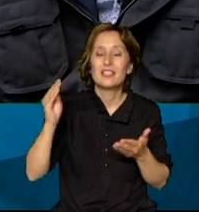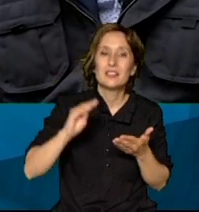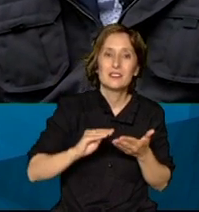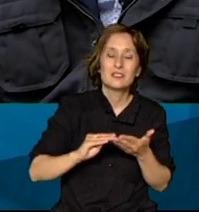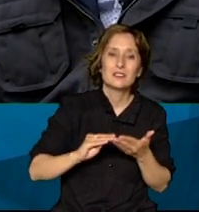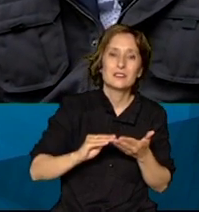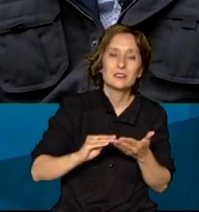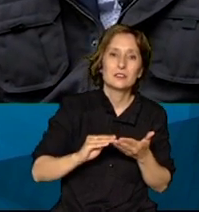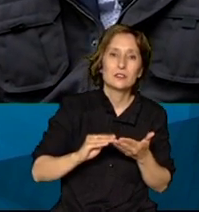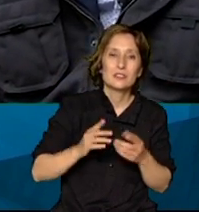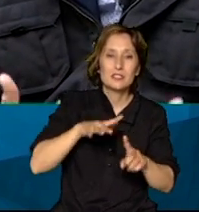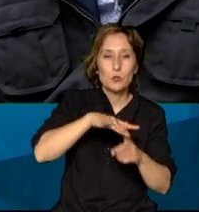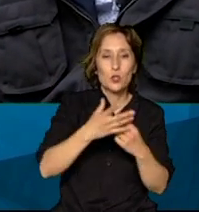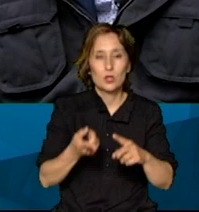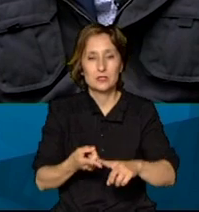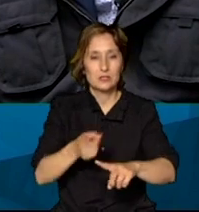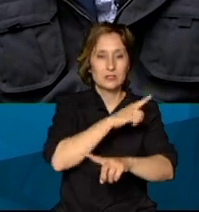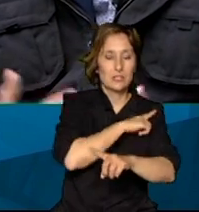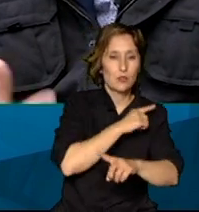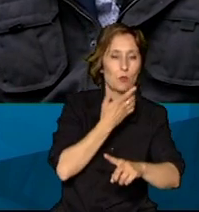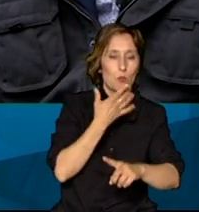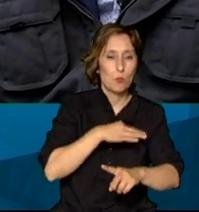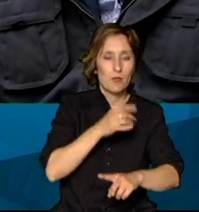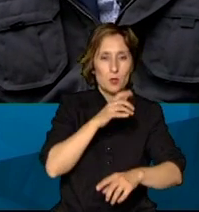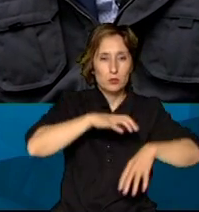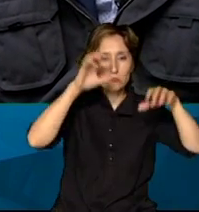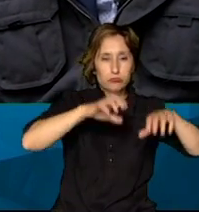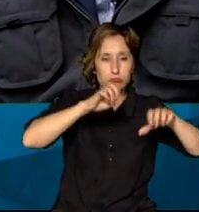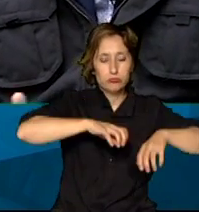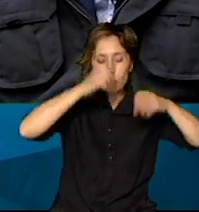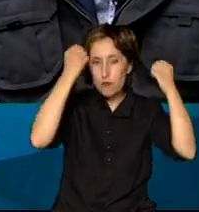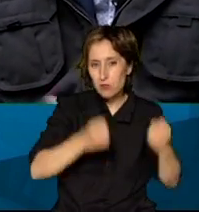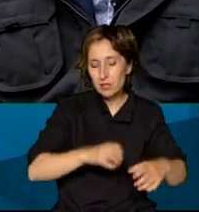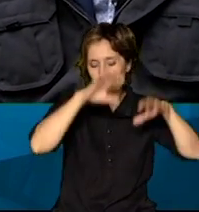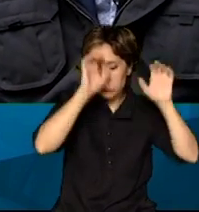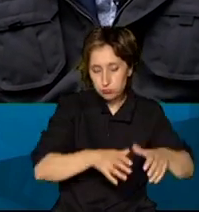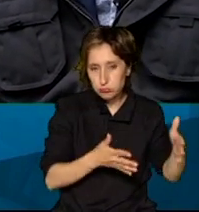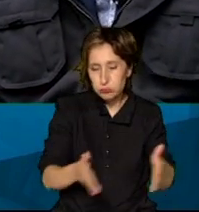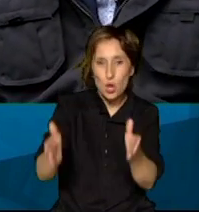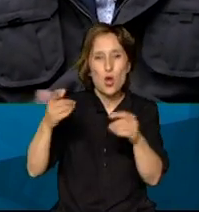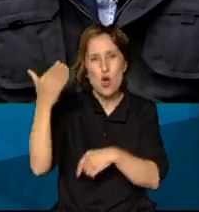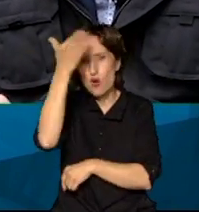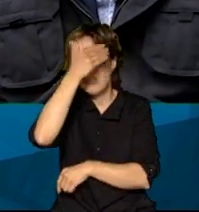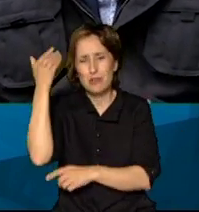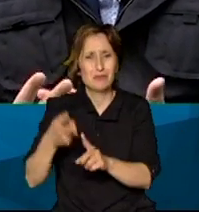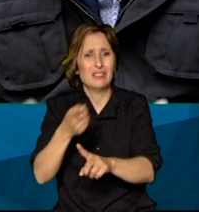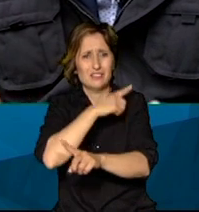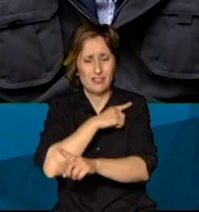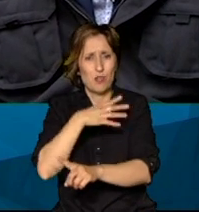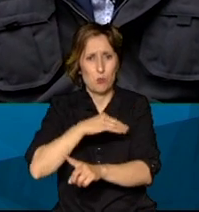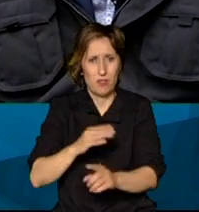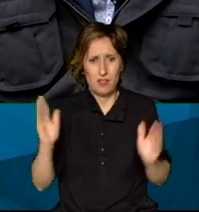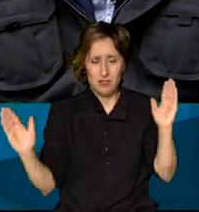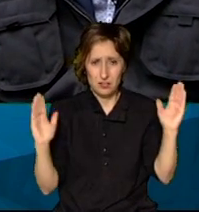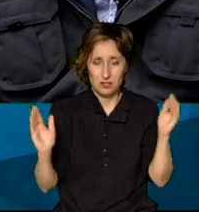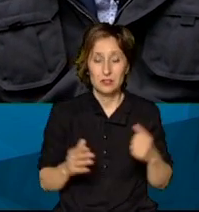más fenómenos extremos, ¿no? Ya sea en forma de precipitaciones torrenciales, de olas de calor, etcétera. Y